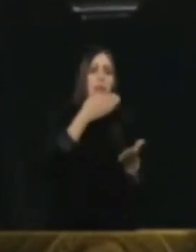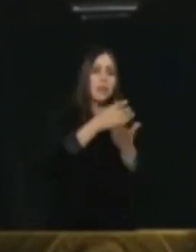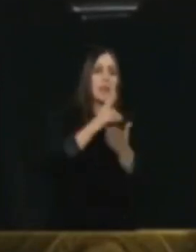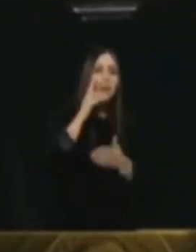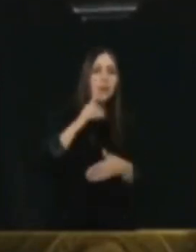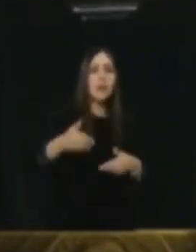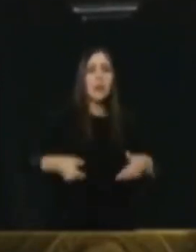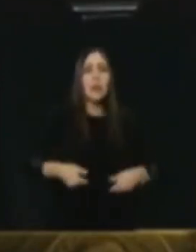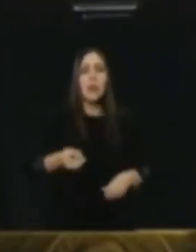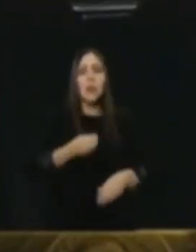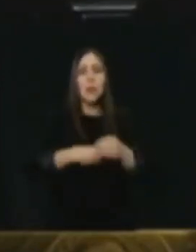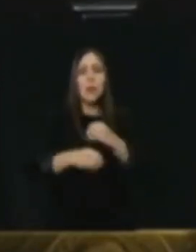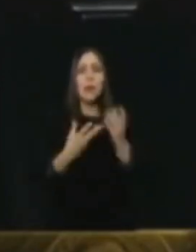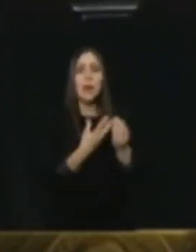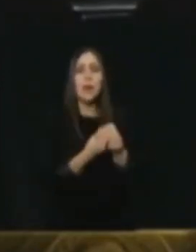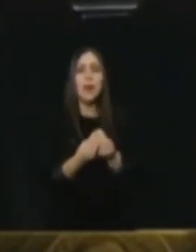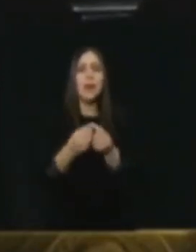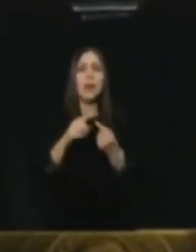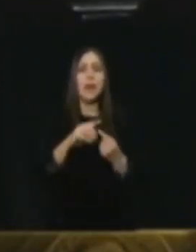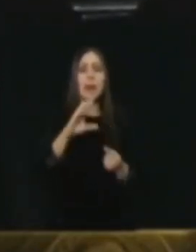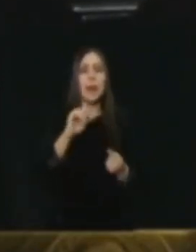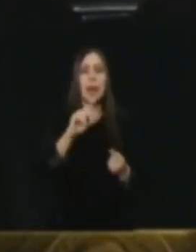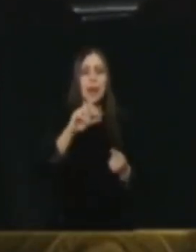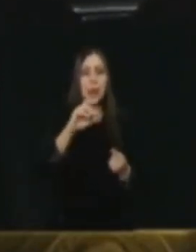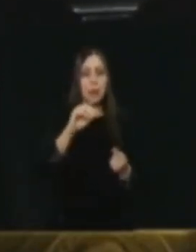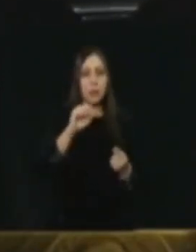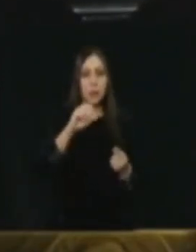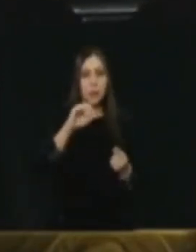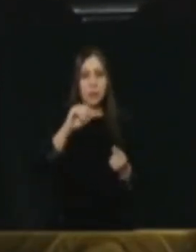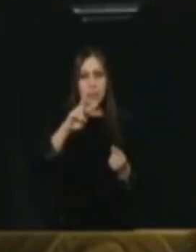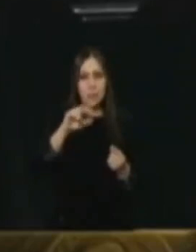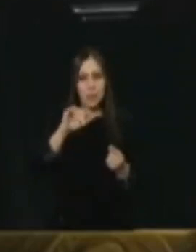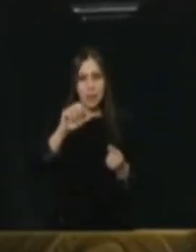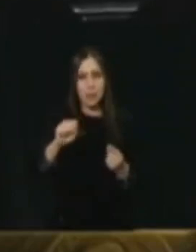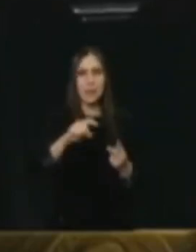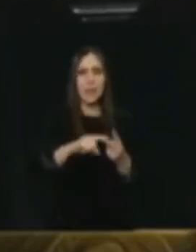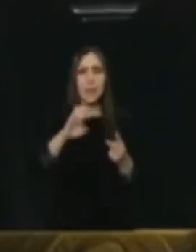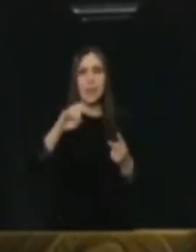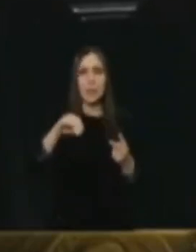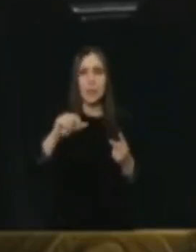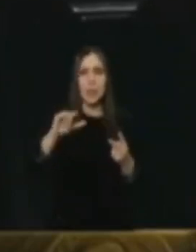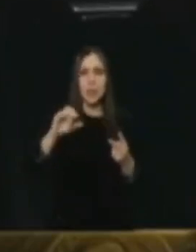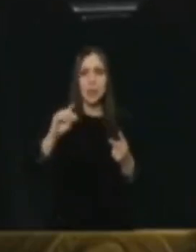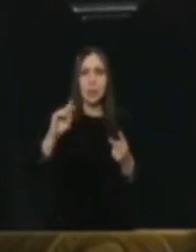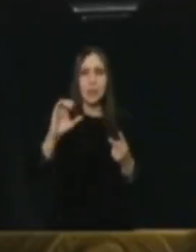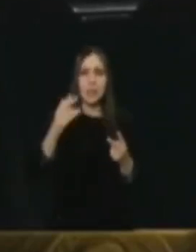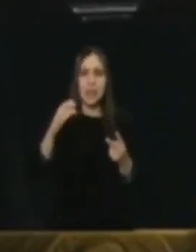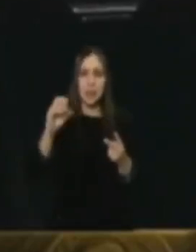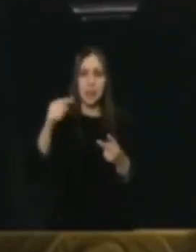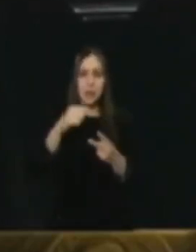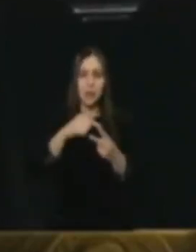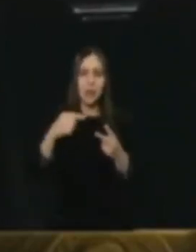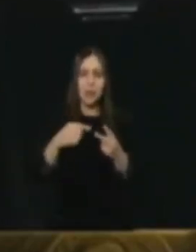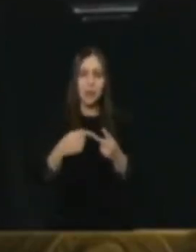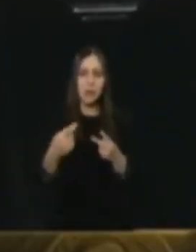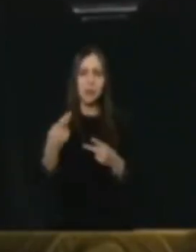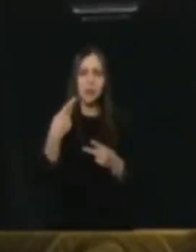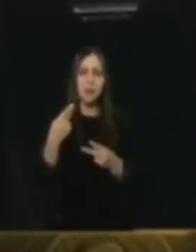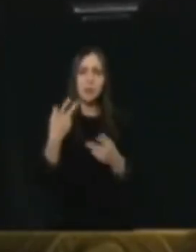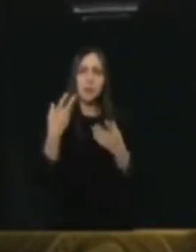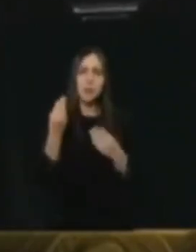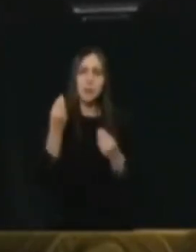José Emilio Pacheco, con quienes recorrí tantas páginas